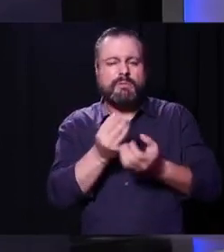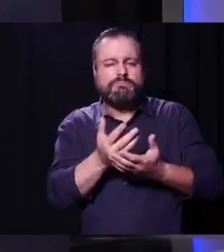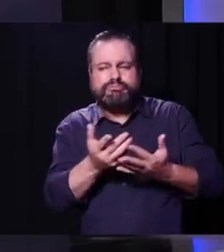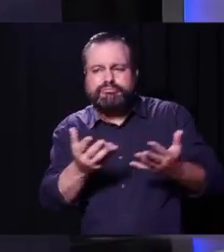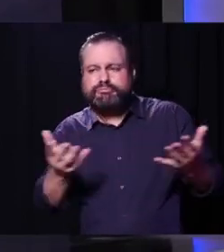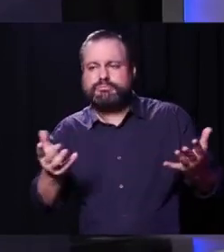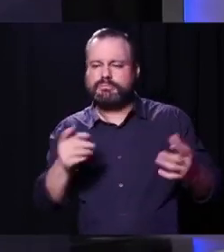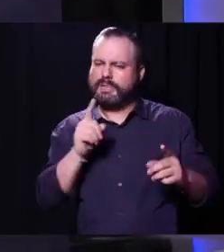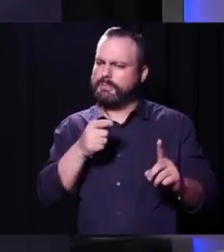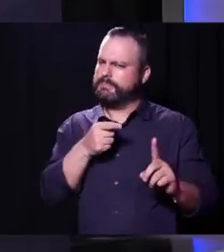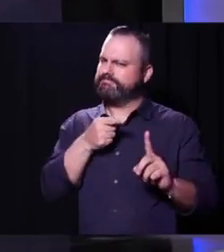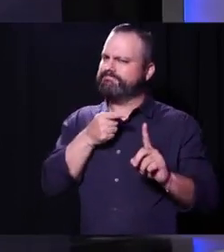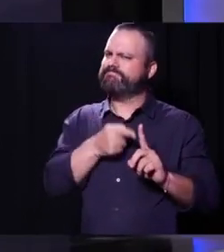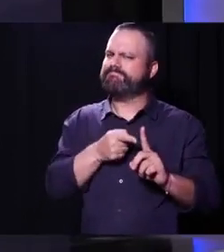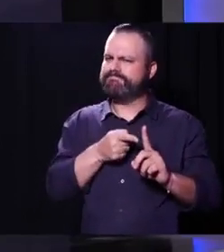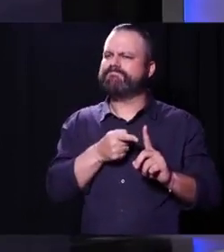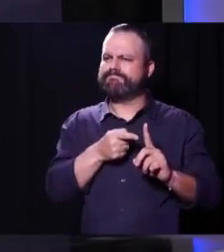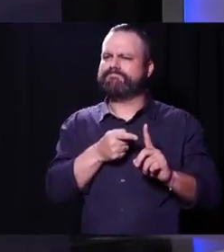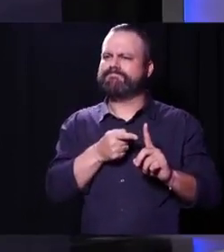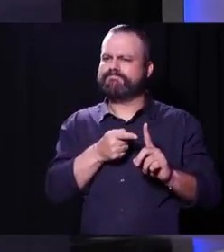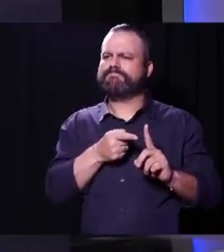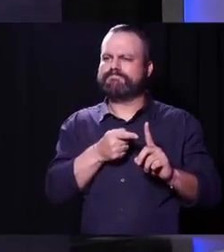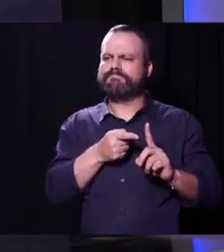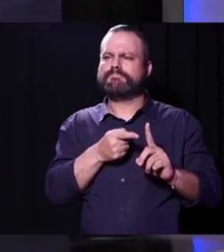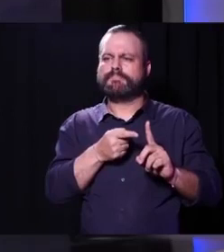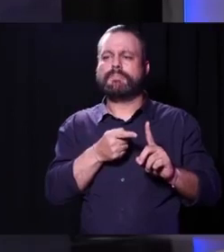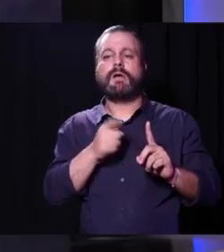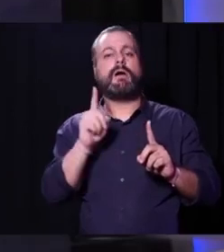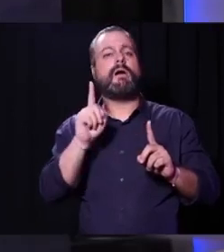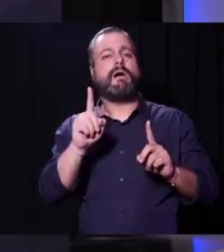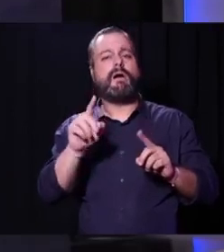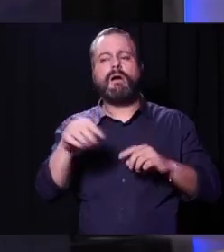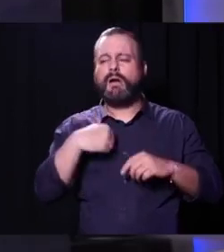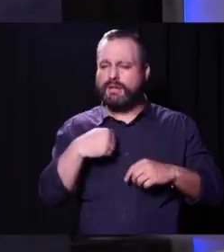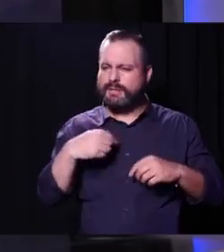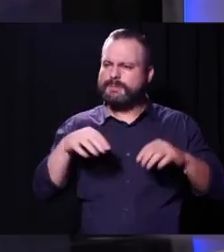¿qué afecta? Esa es la corrupción.